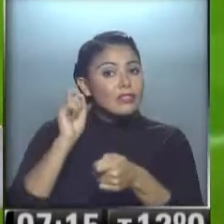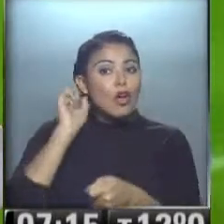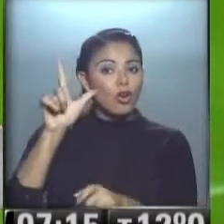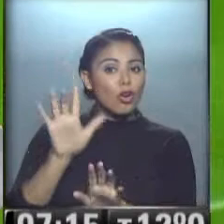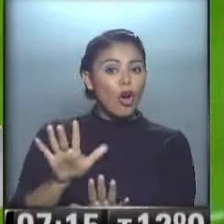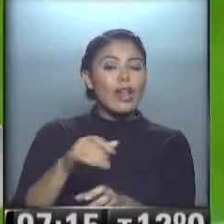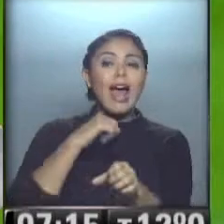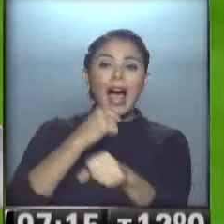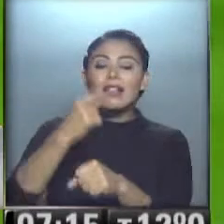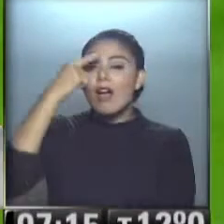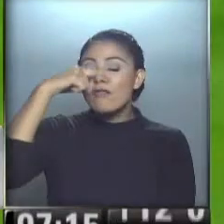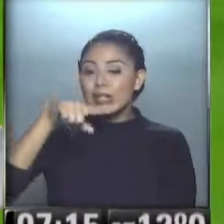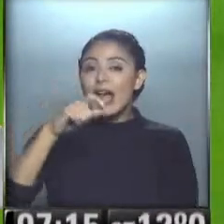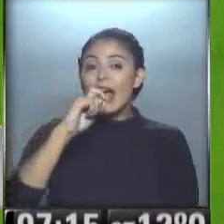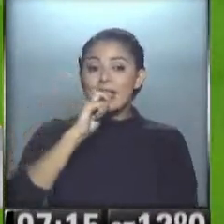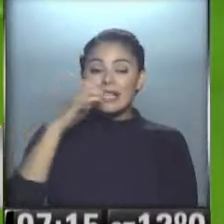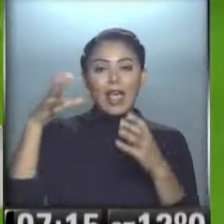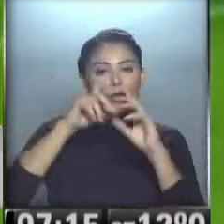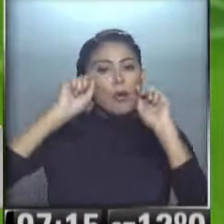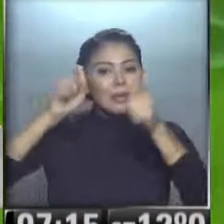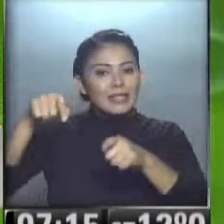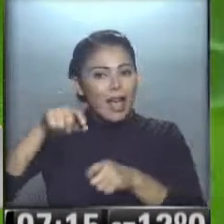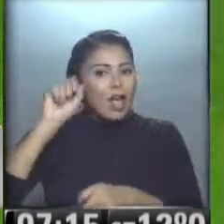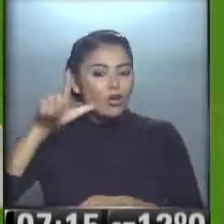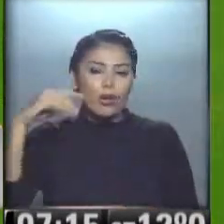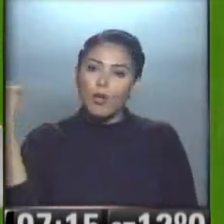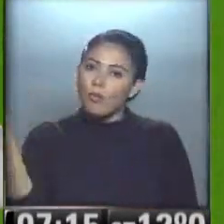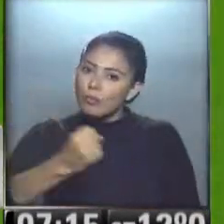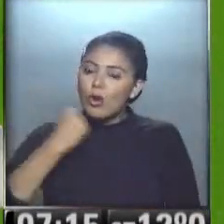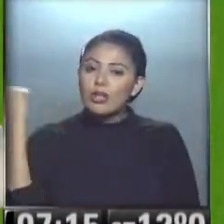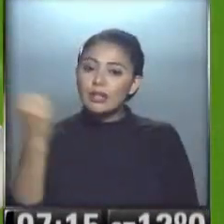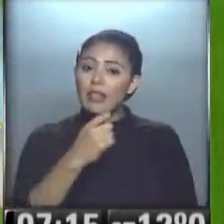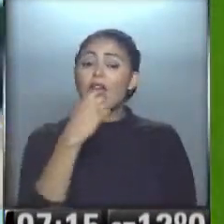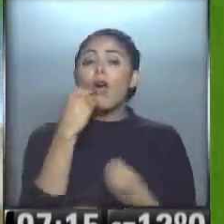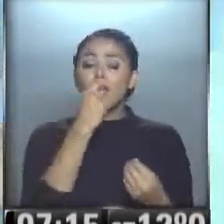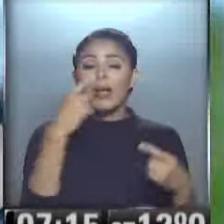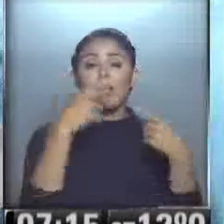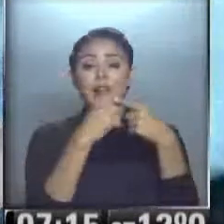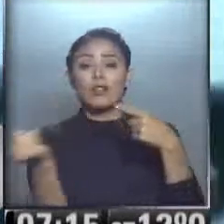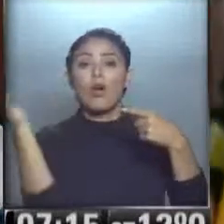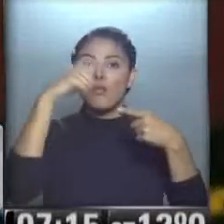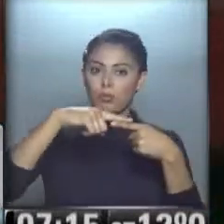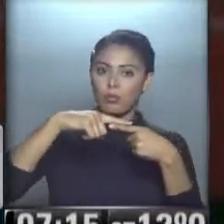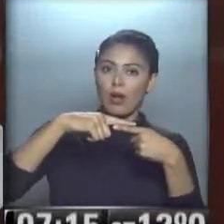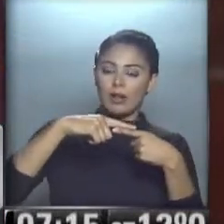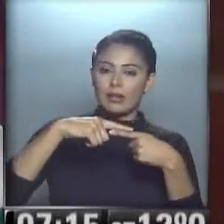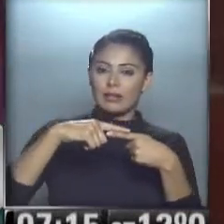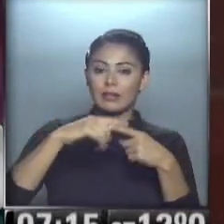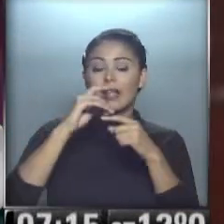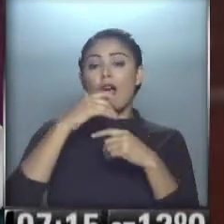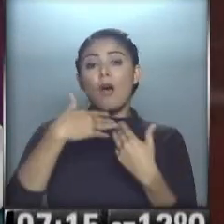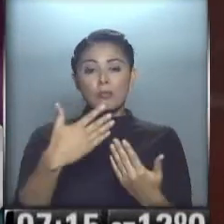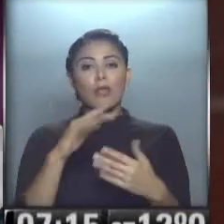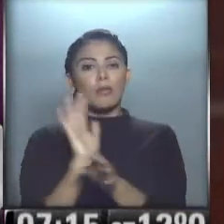final, la importancia decisiva, ¿por qué digo decisiva? En el partido de vuelta es poder torcer con un resultado mucho menor la historia